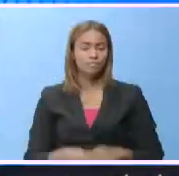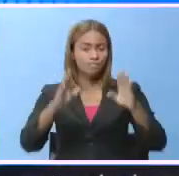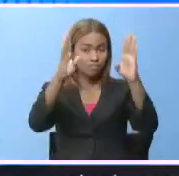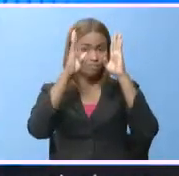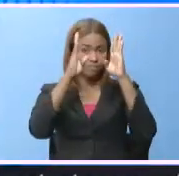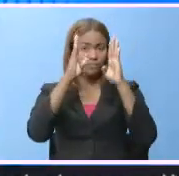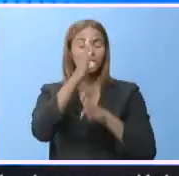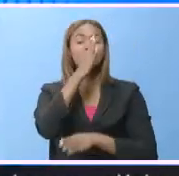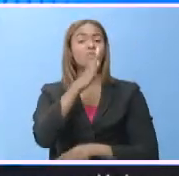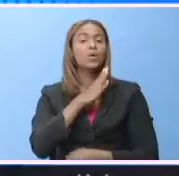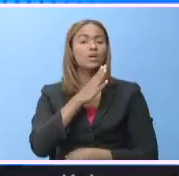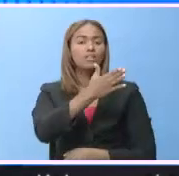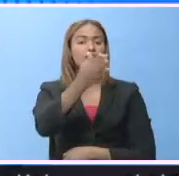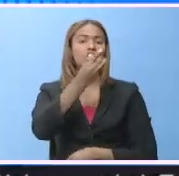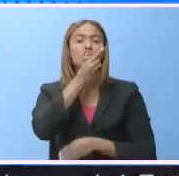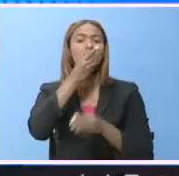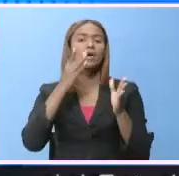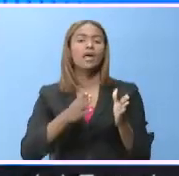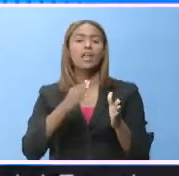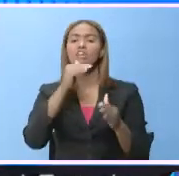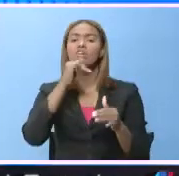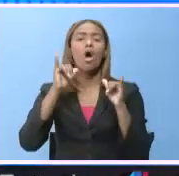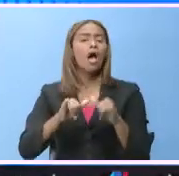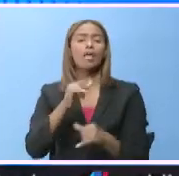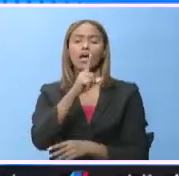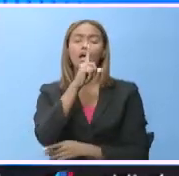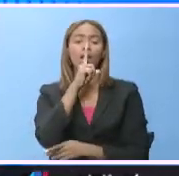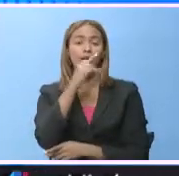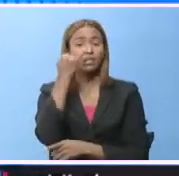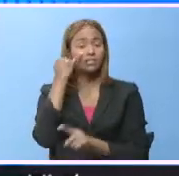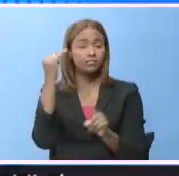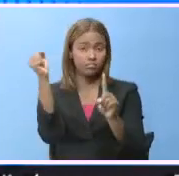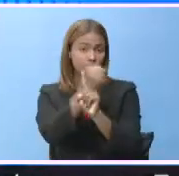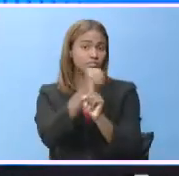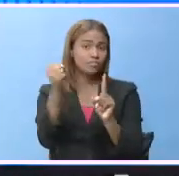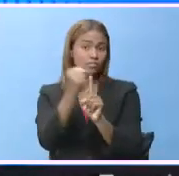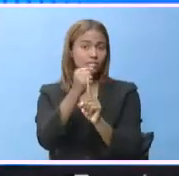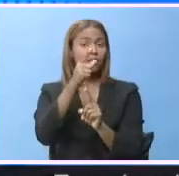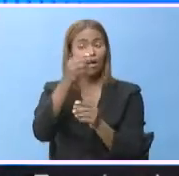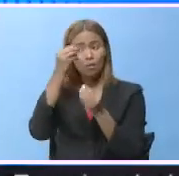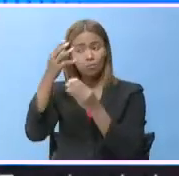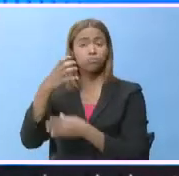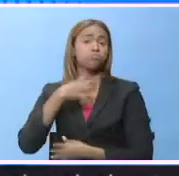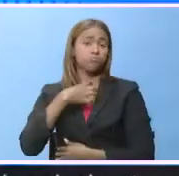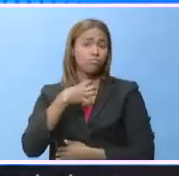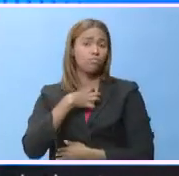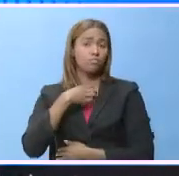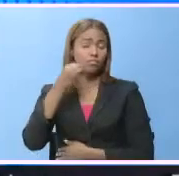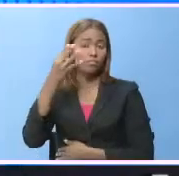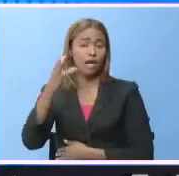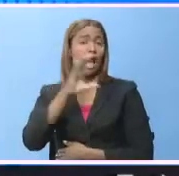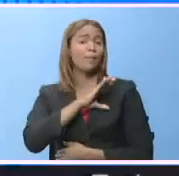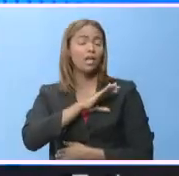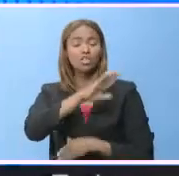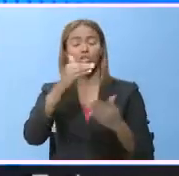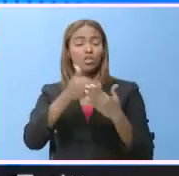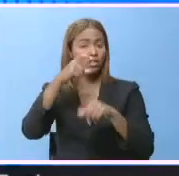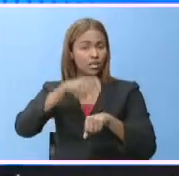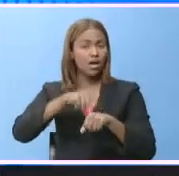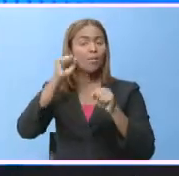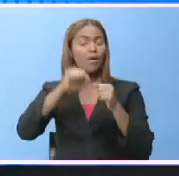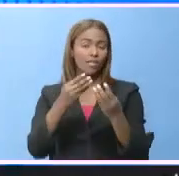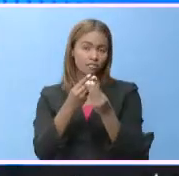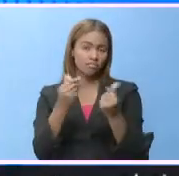Atención mujer, mujer dominicana, no te quedes callada ante un acto de violencia. Denuncia a tu agresor. Todo a tiempo